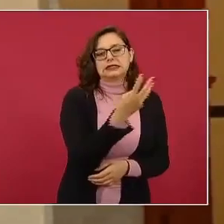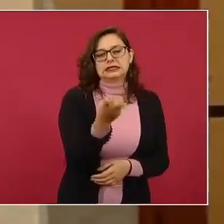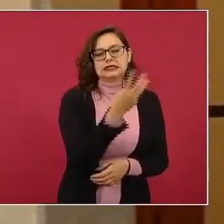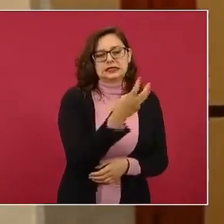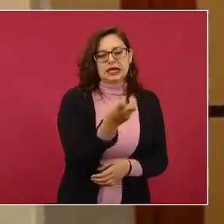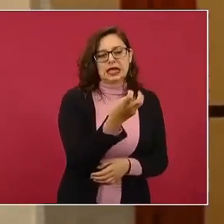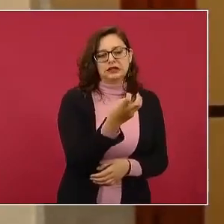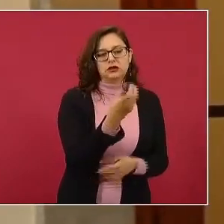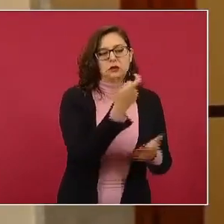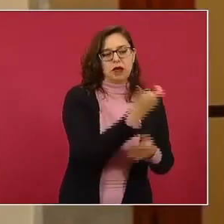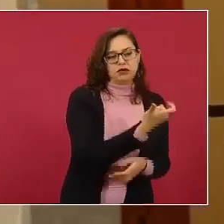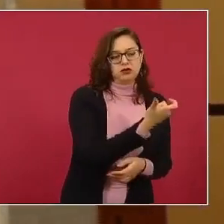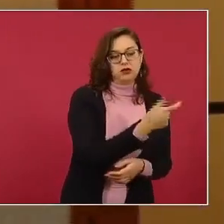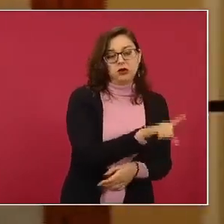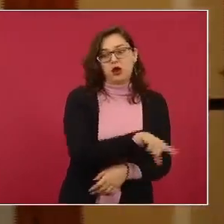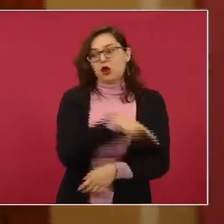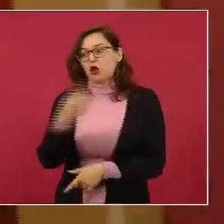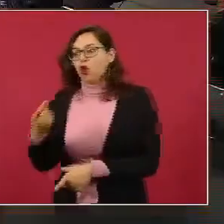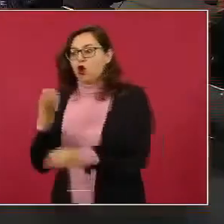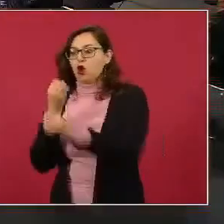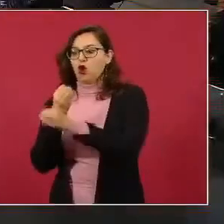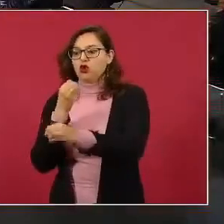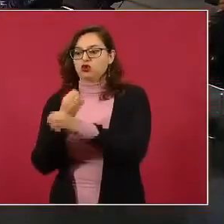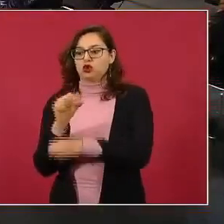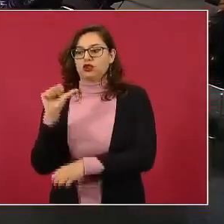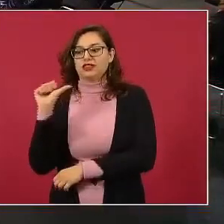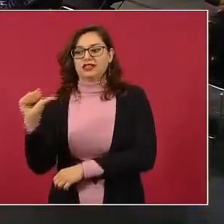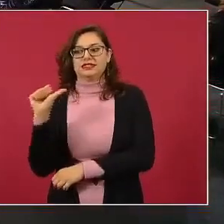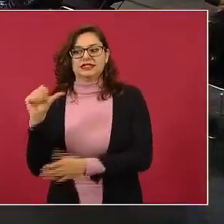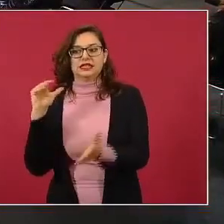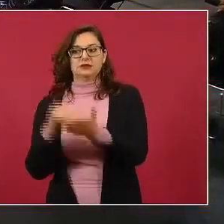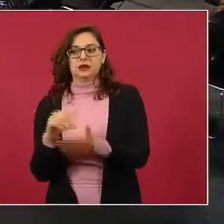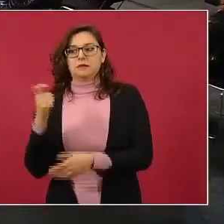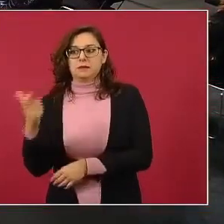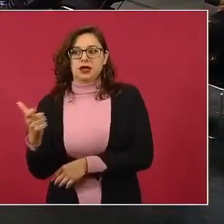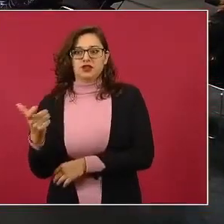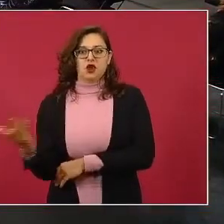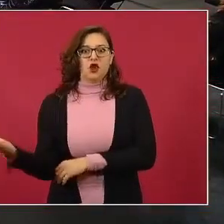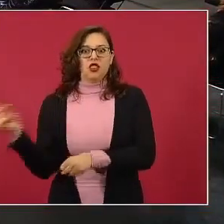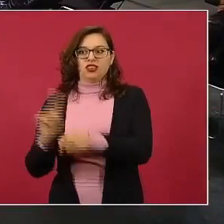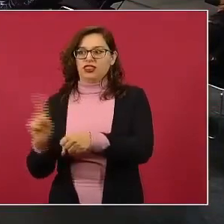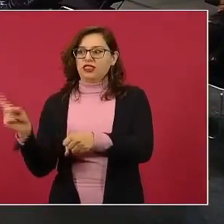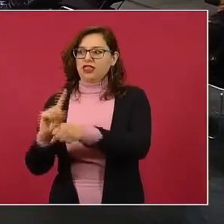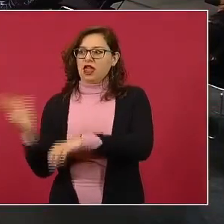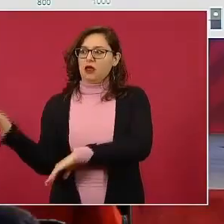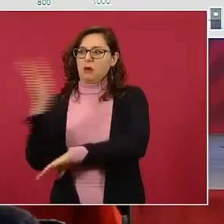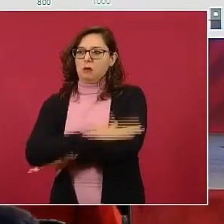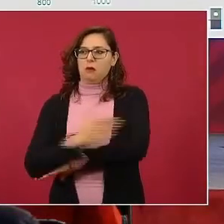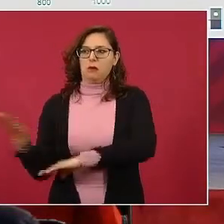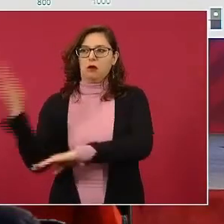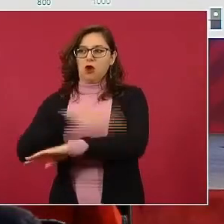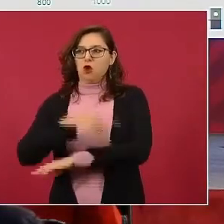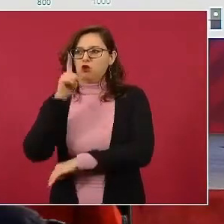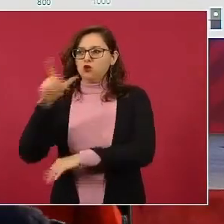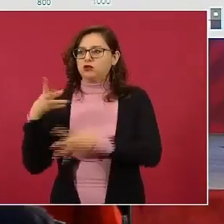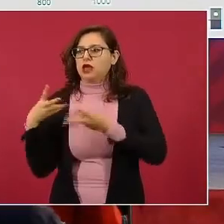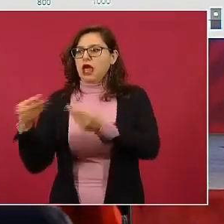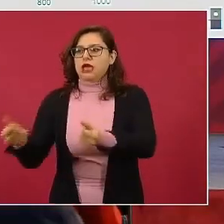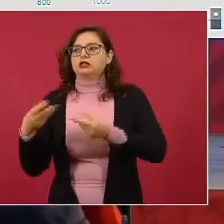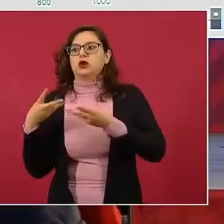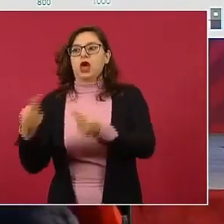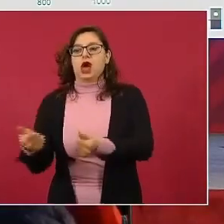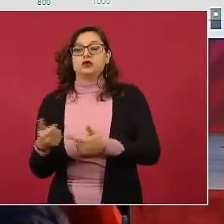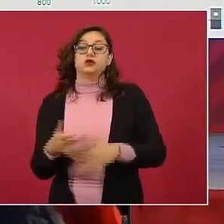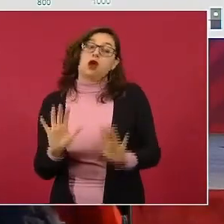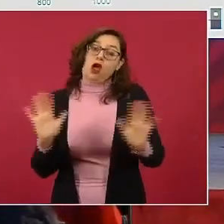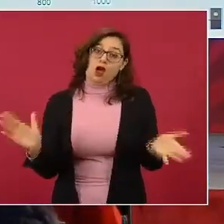pagar 16,000 pesos. Por favor, hasta los ejemplos que ponen, ¿no? Tendrían que respetar la inteligencia de los mexicanos. Le damos a la